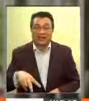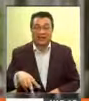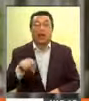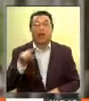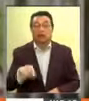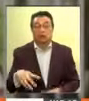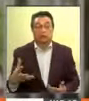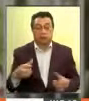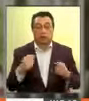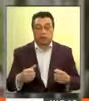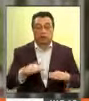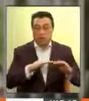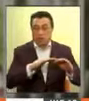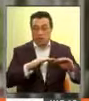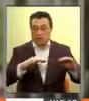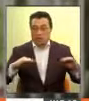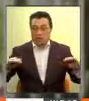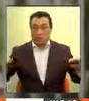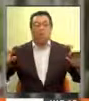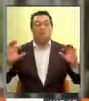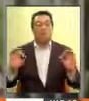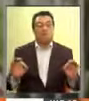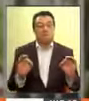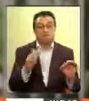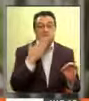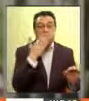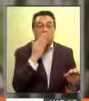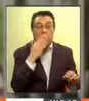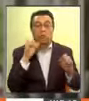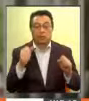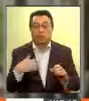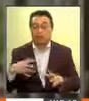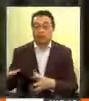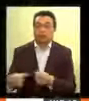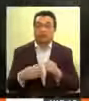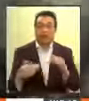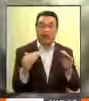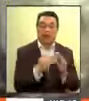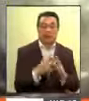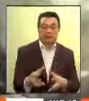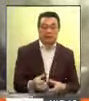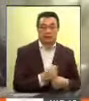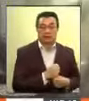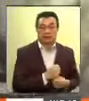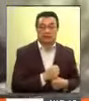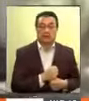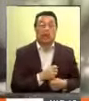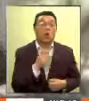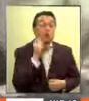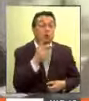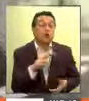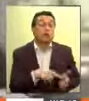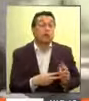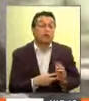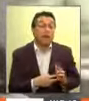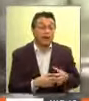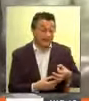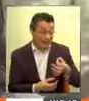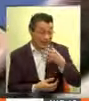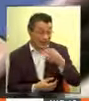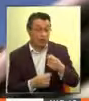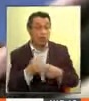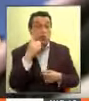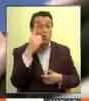para estabilizarlo lo más que se pueda, para poder llevármelo para la casa, para tenerlo allá. El problema es que ese medicamento cuesta más